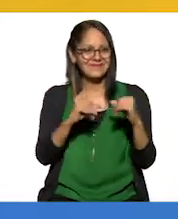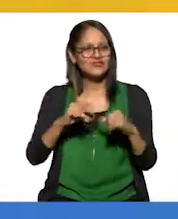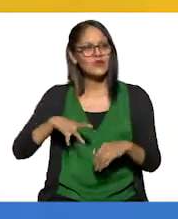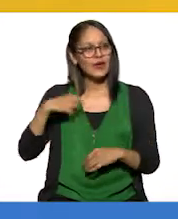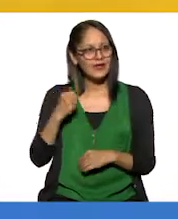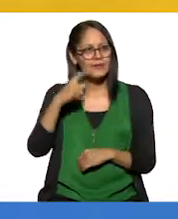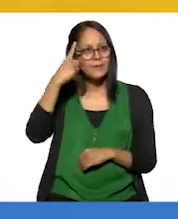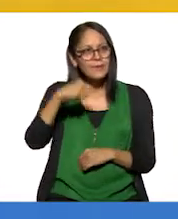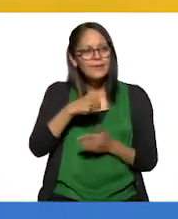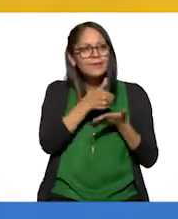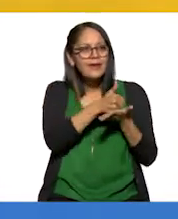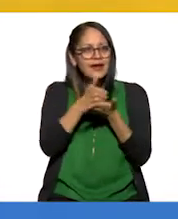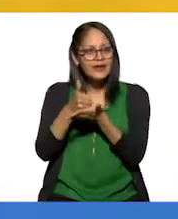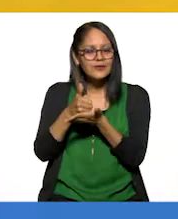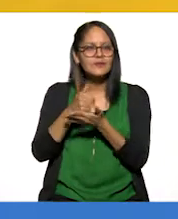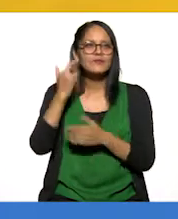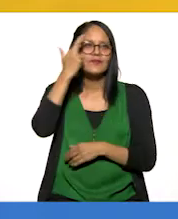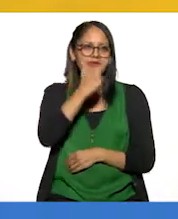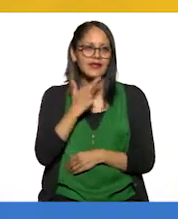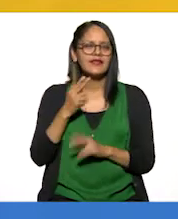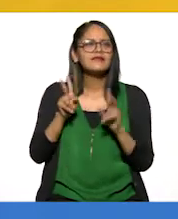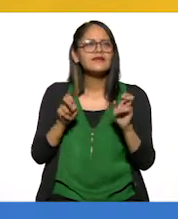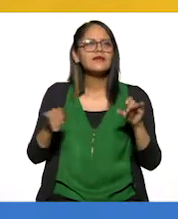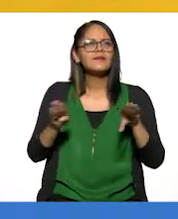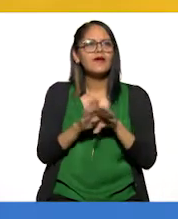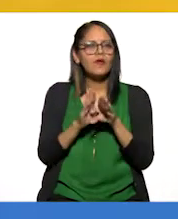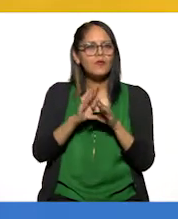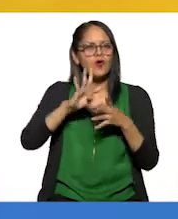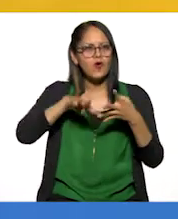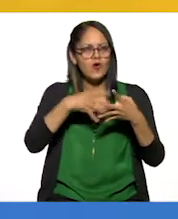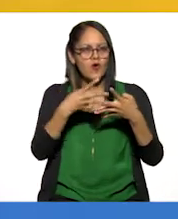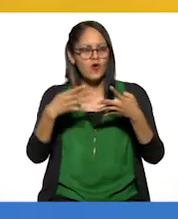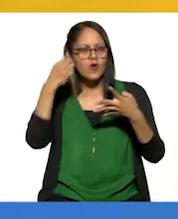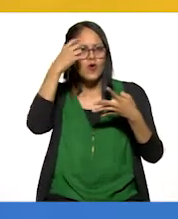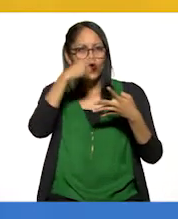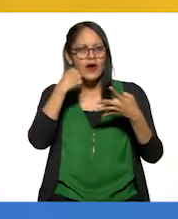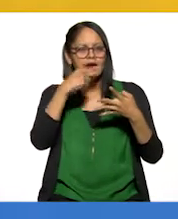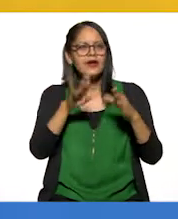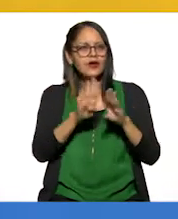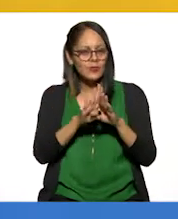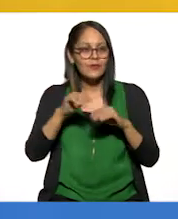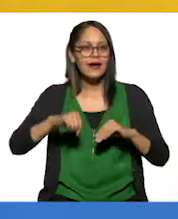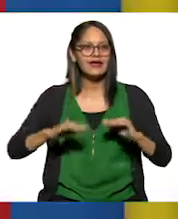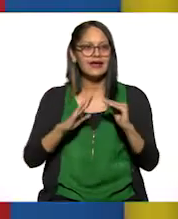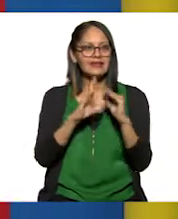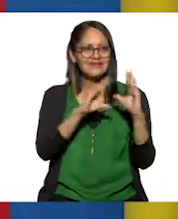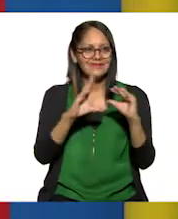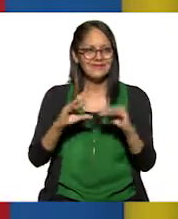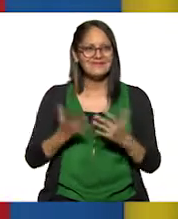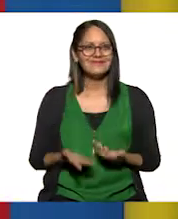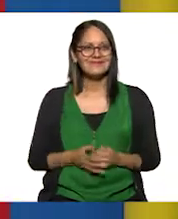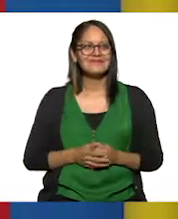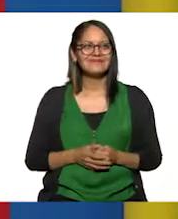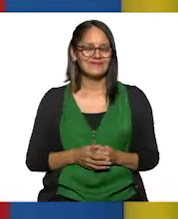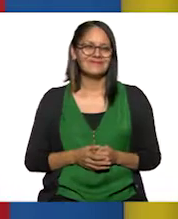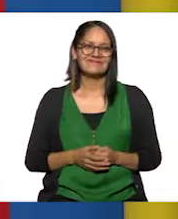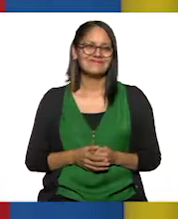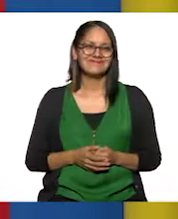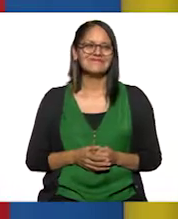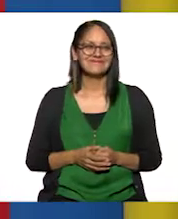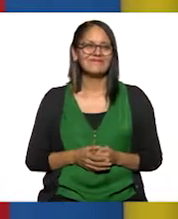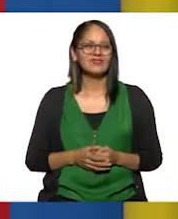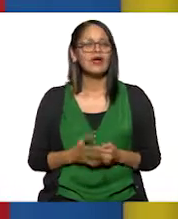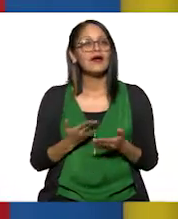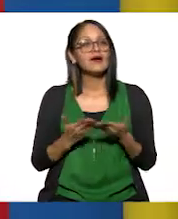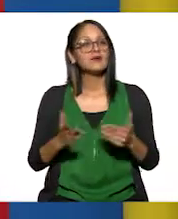su esfuerzo para ayudarnos con este repaso sobre cómo analizar un horario de transmisión de las clases de Aprende en Casa. Nada que ver. Y